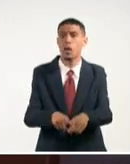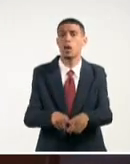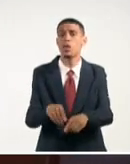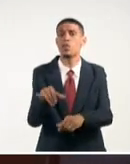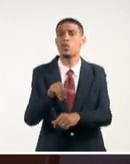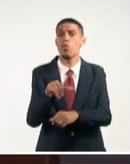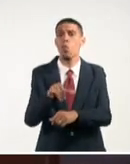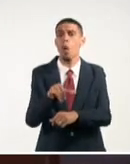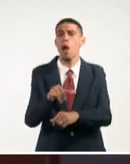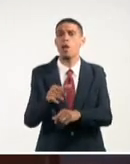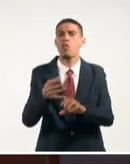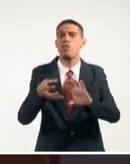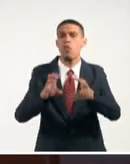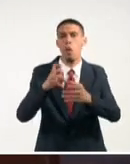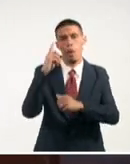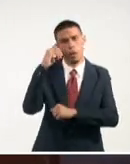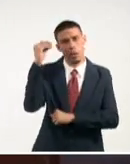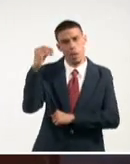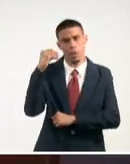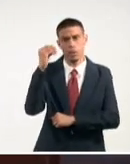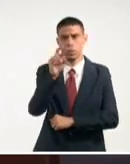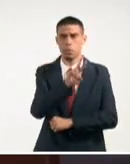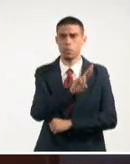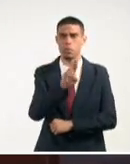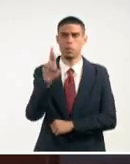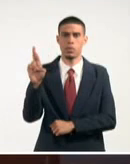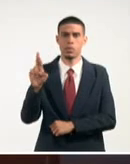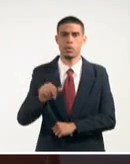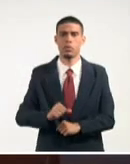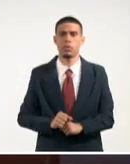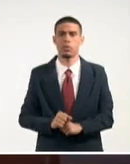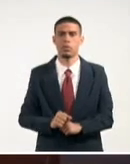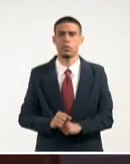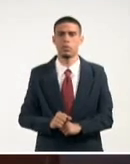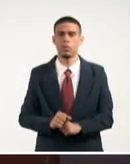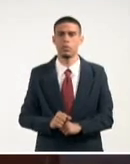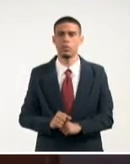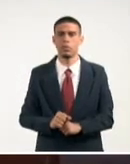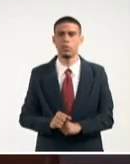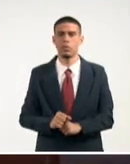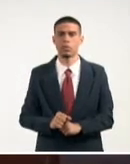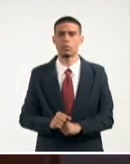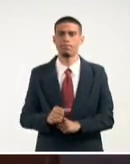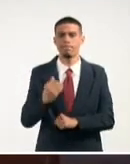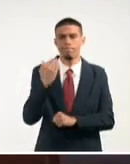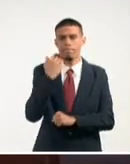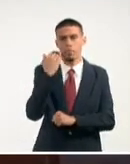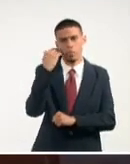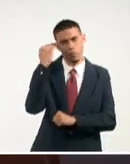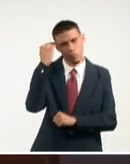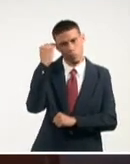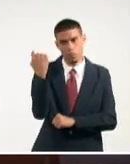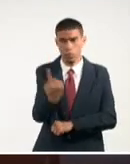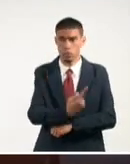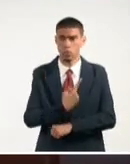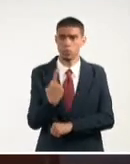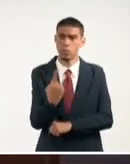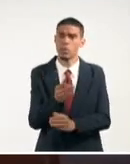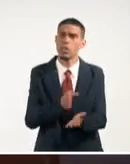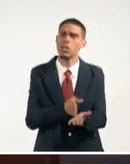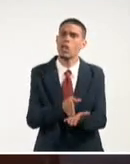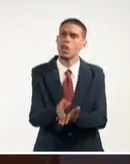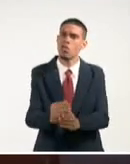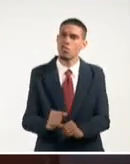ideología revolucionaria, se sustenta nuestra capacidad de